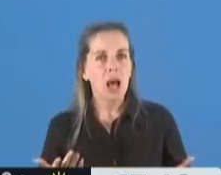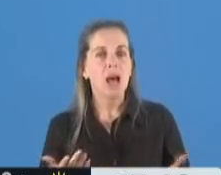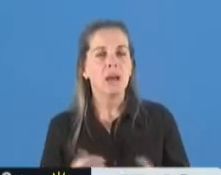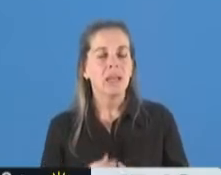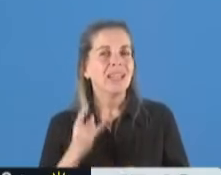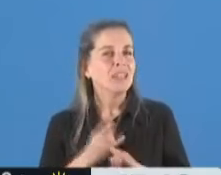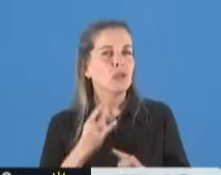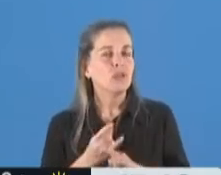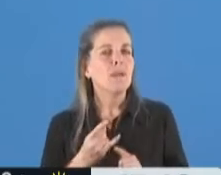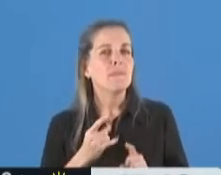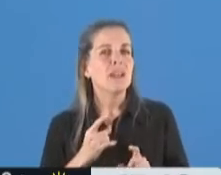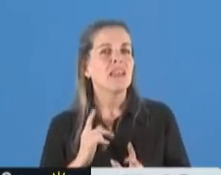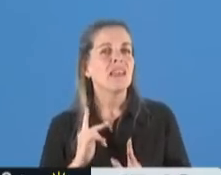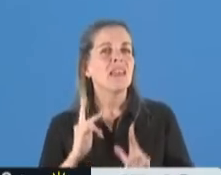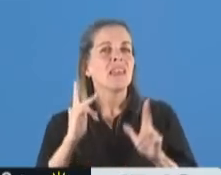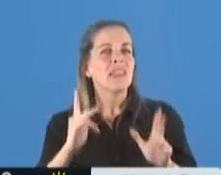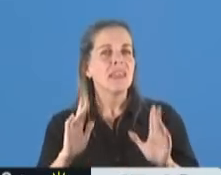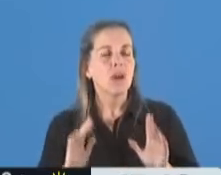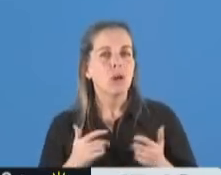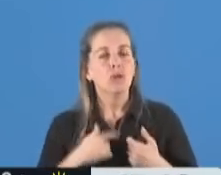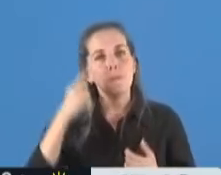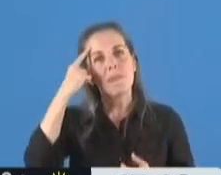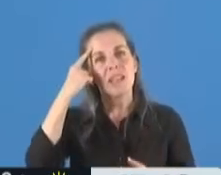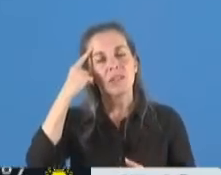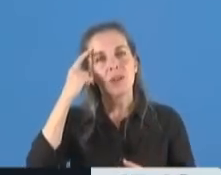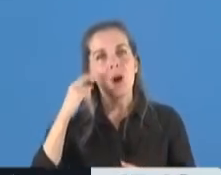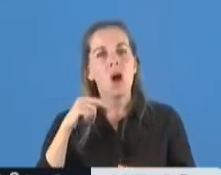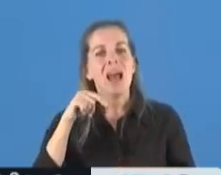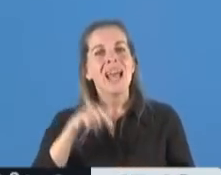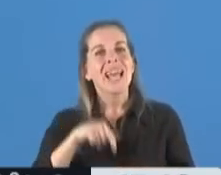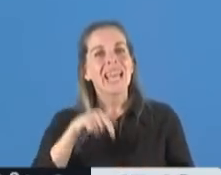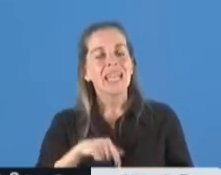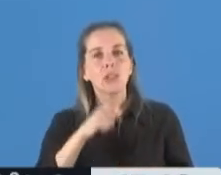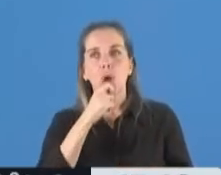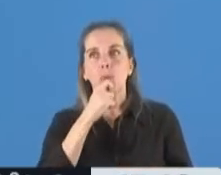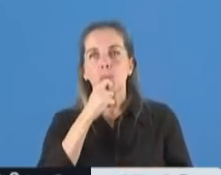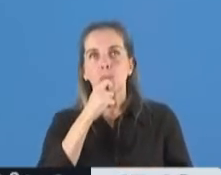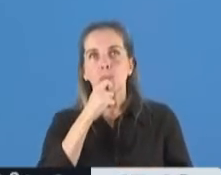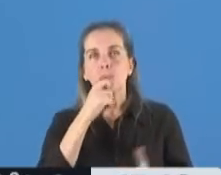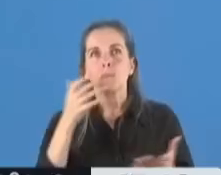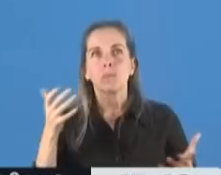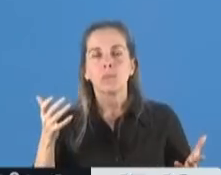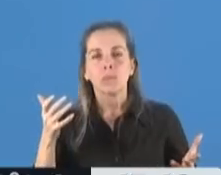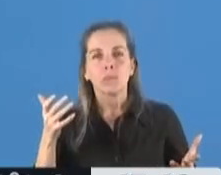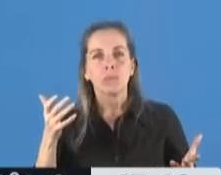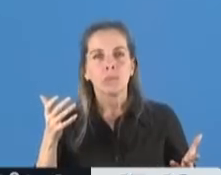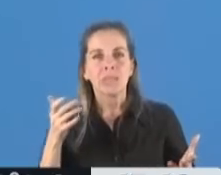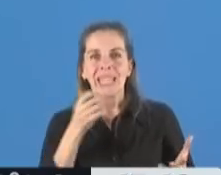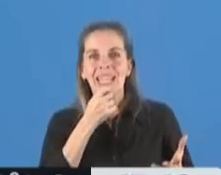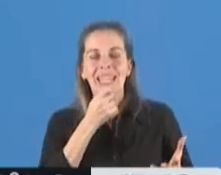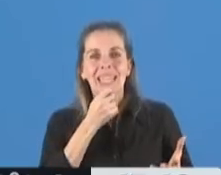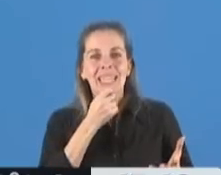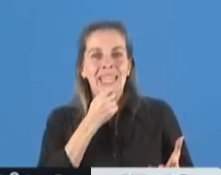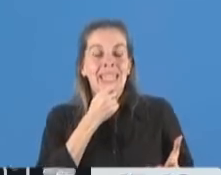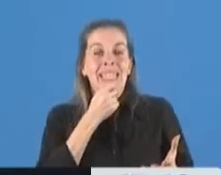siempre digo: yo creo que esto, aunque hubiera querido hacerlo, no hubiera podido hacerlo si